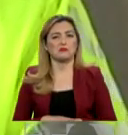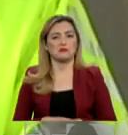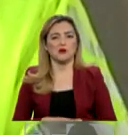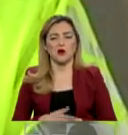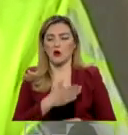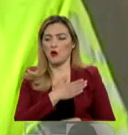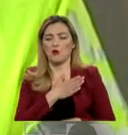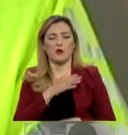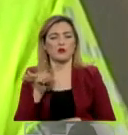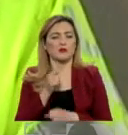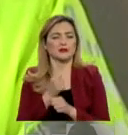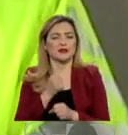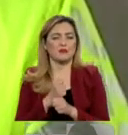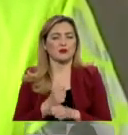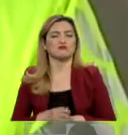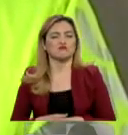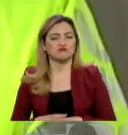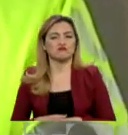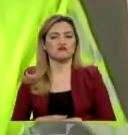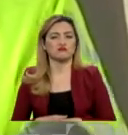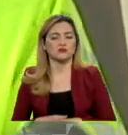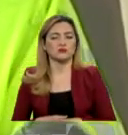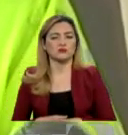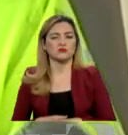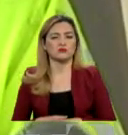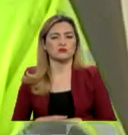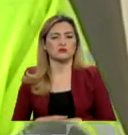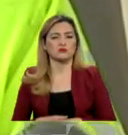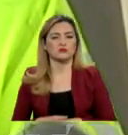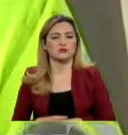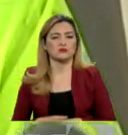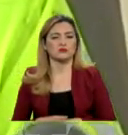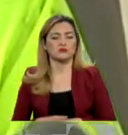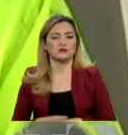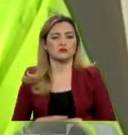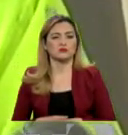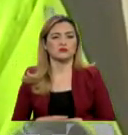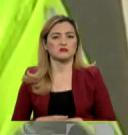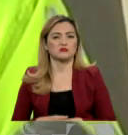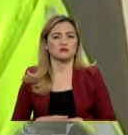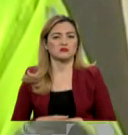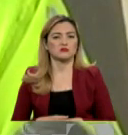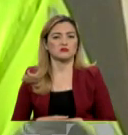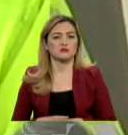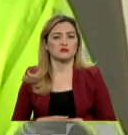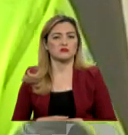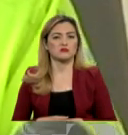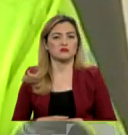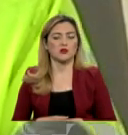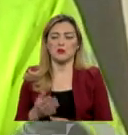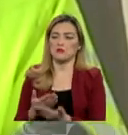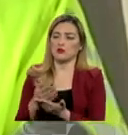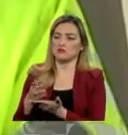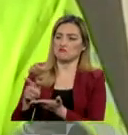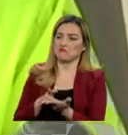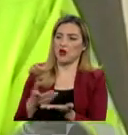o que tienen algún arraigo laboral, y con esto y con esta información estos delincuentes les exigían montos de dinero a